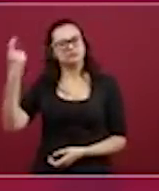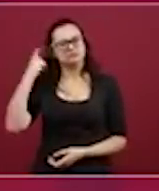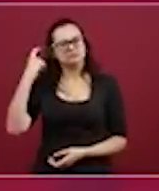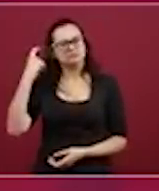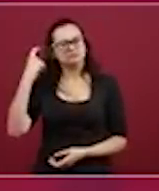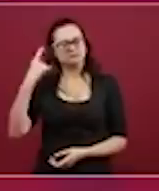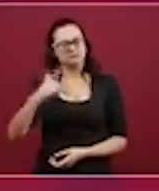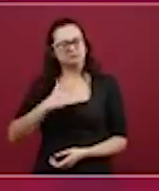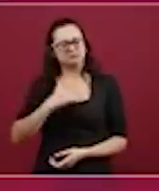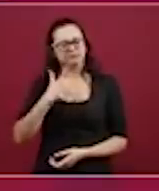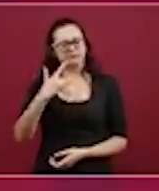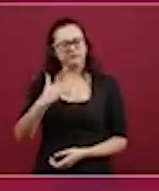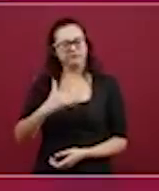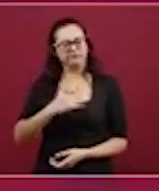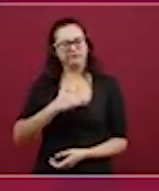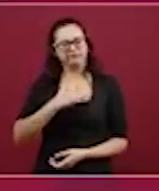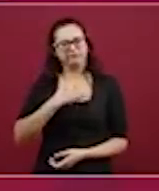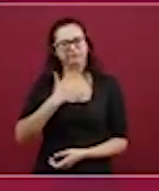van